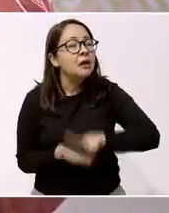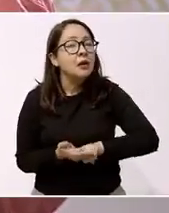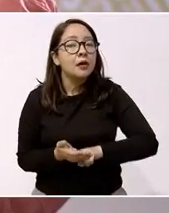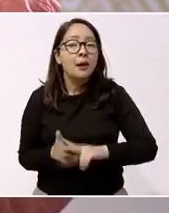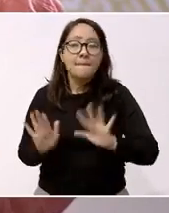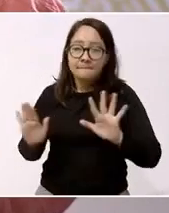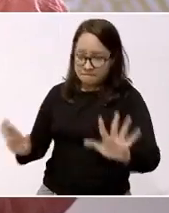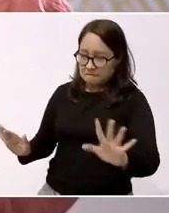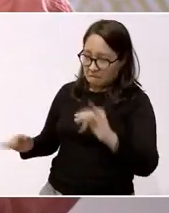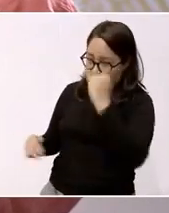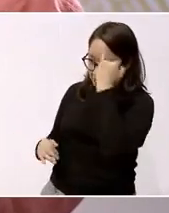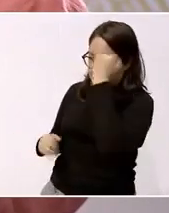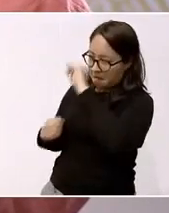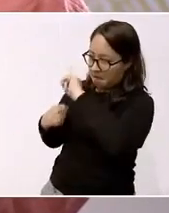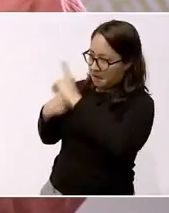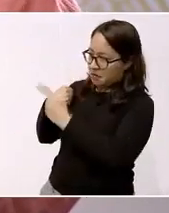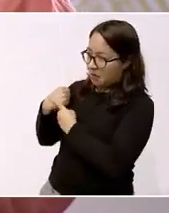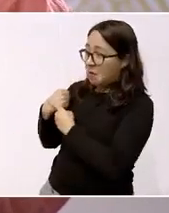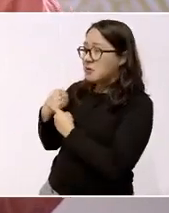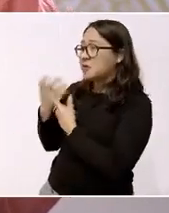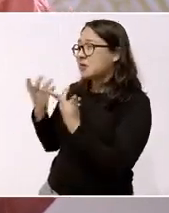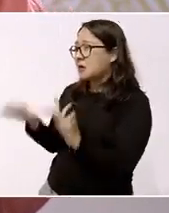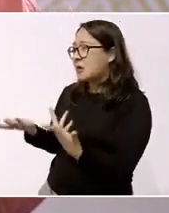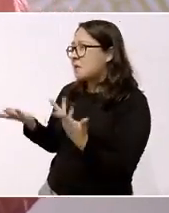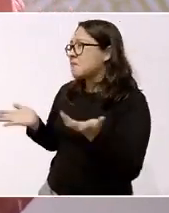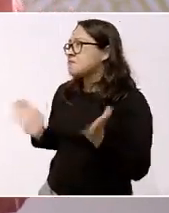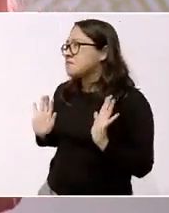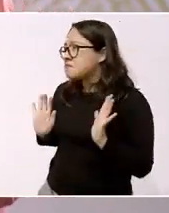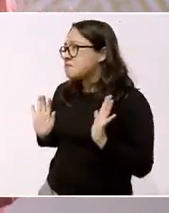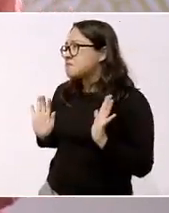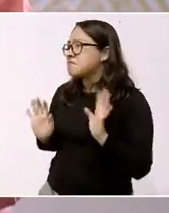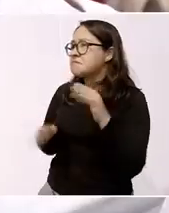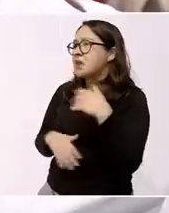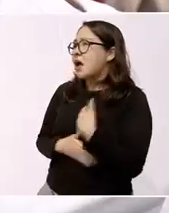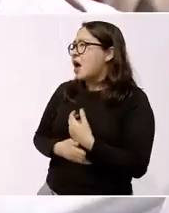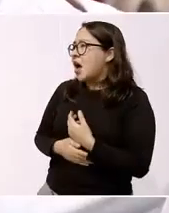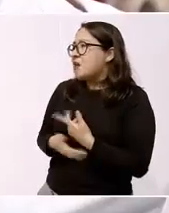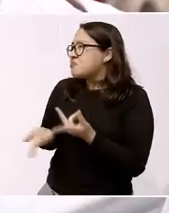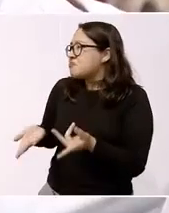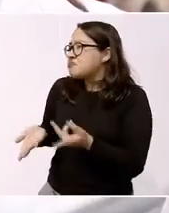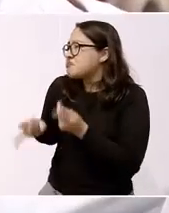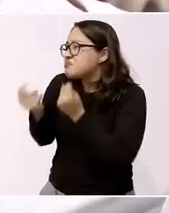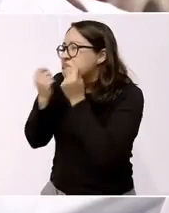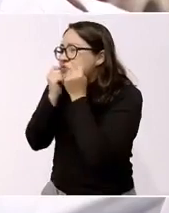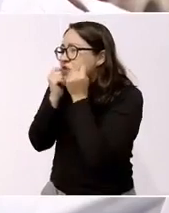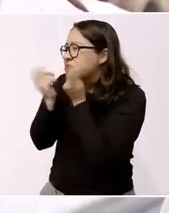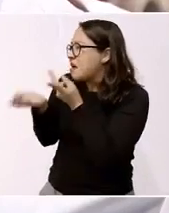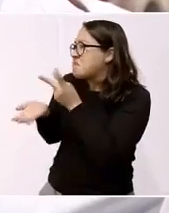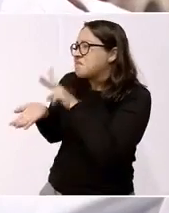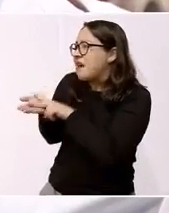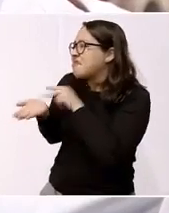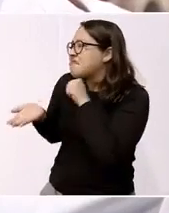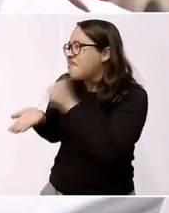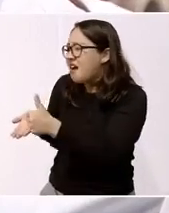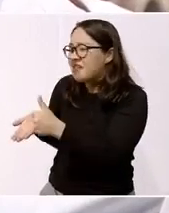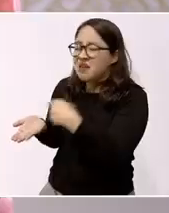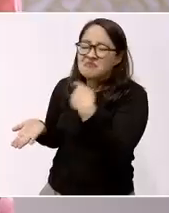y que valía para pura. Eso no lo puedo decir.